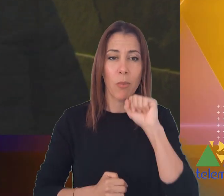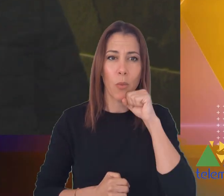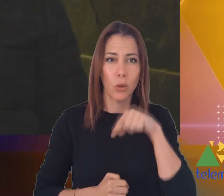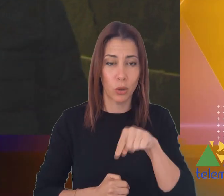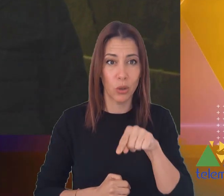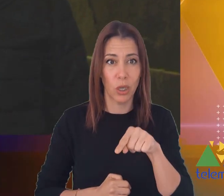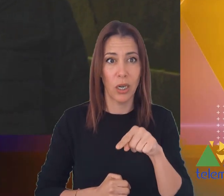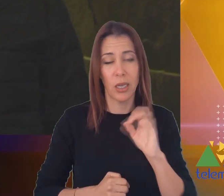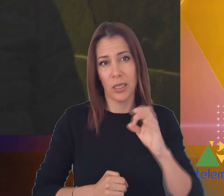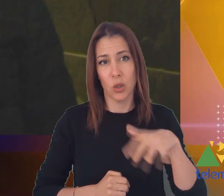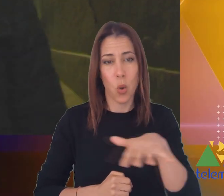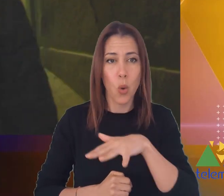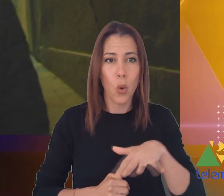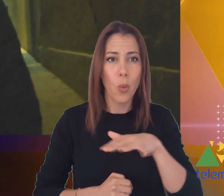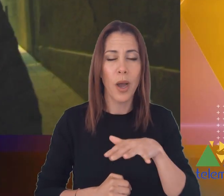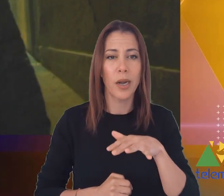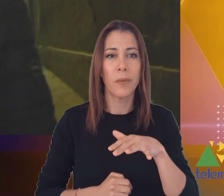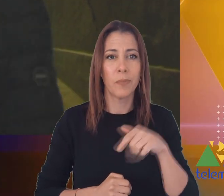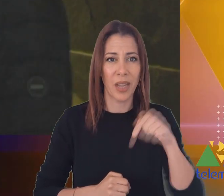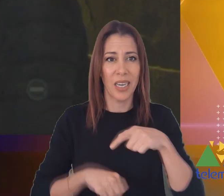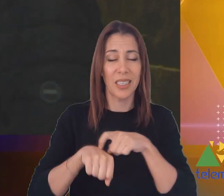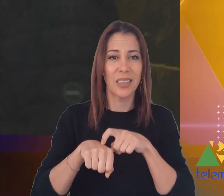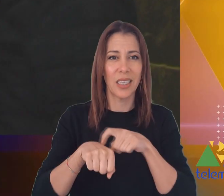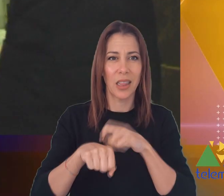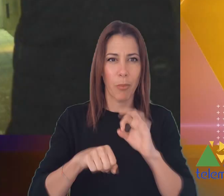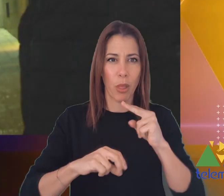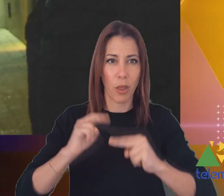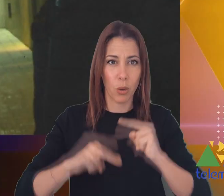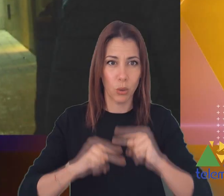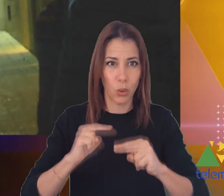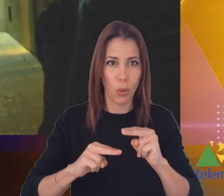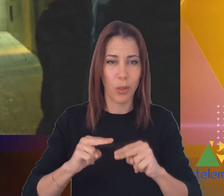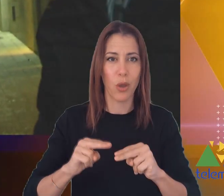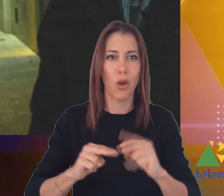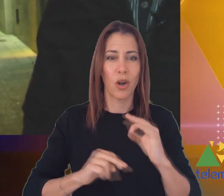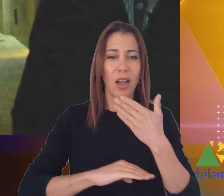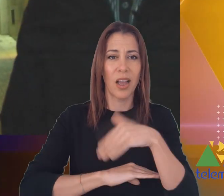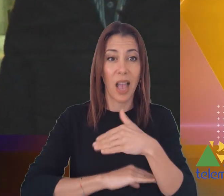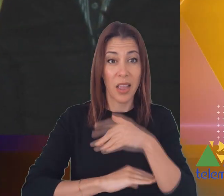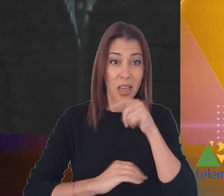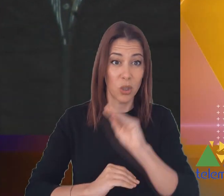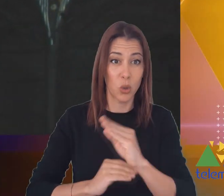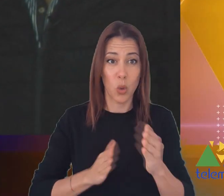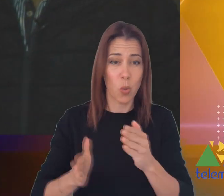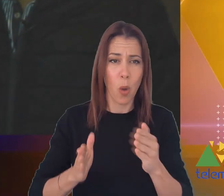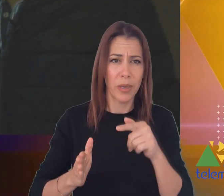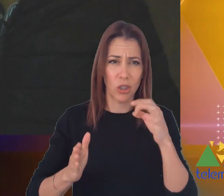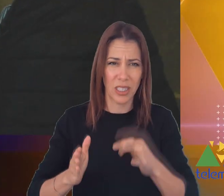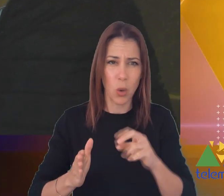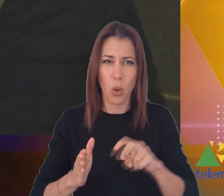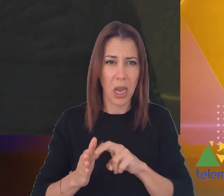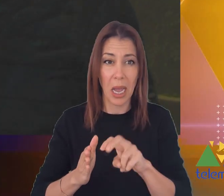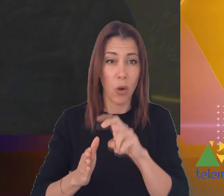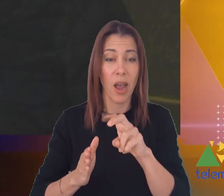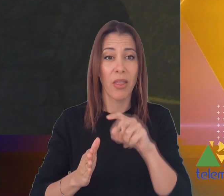de la arquitectura urbana popular motrileña, en este tipo de construcción de calle que en su momento debió estar escalonada,